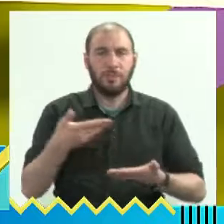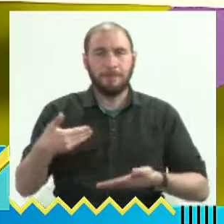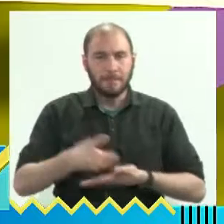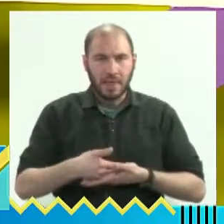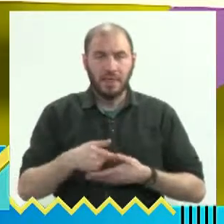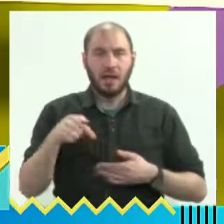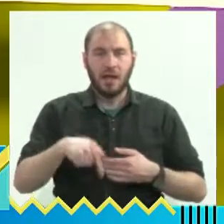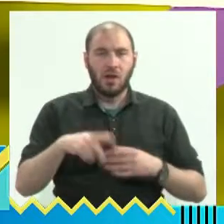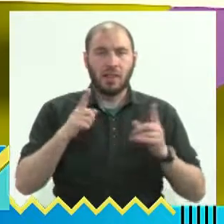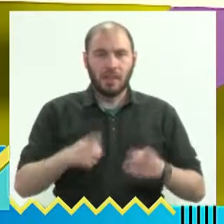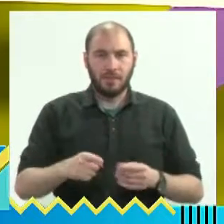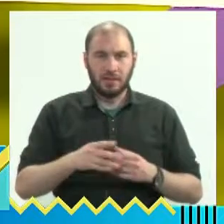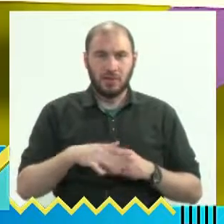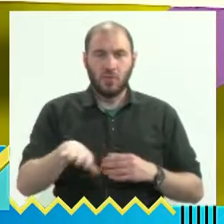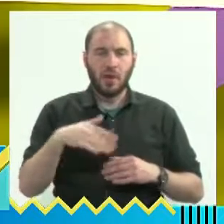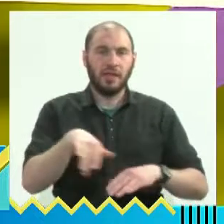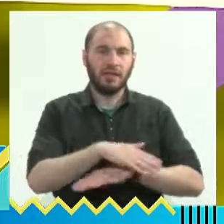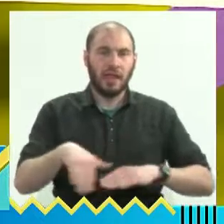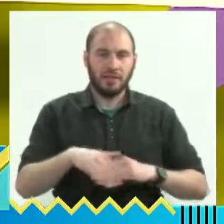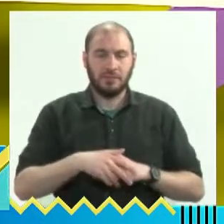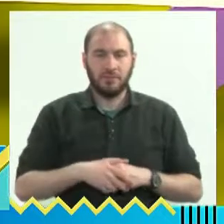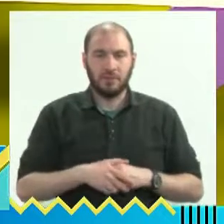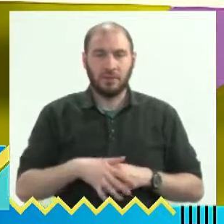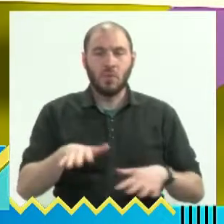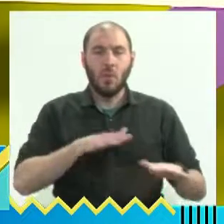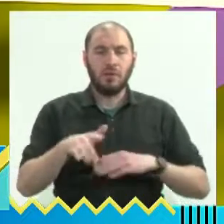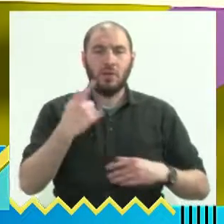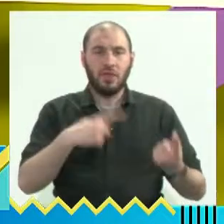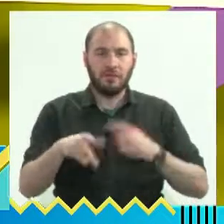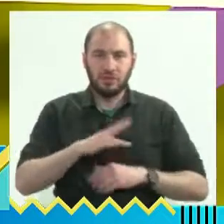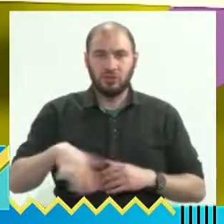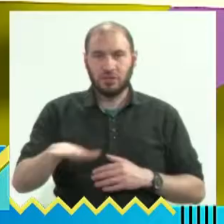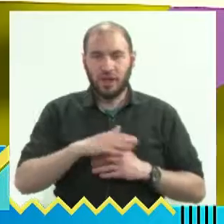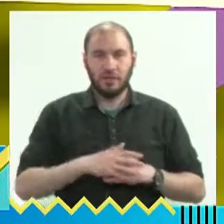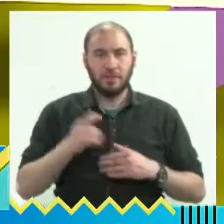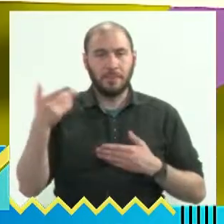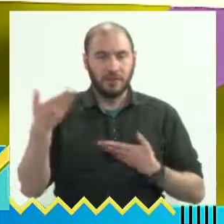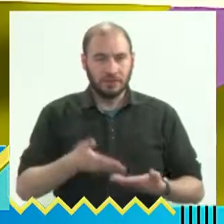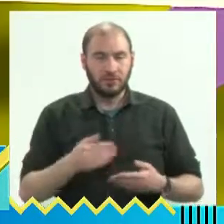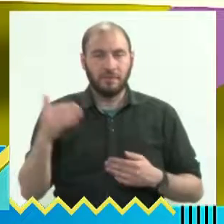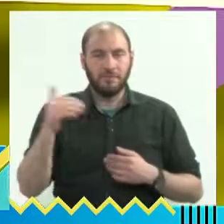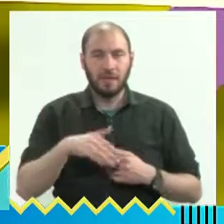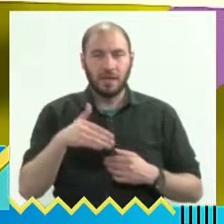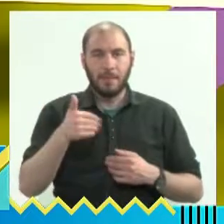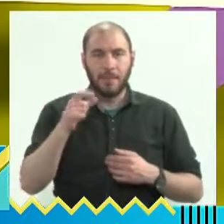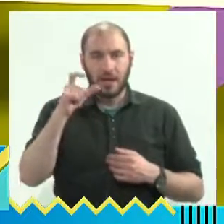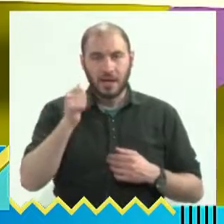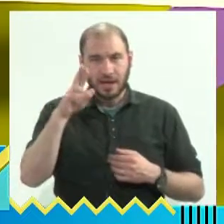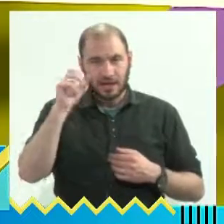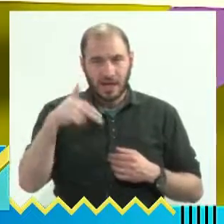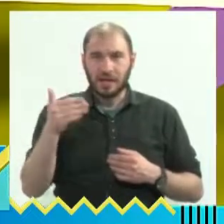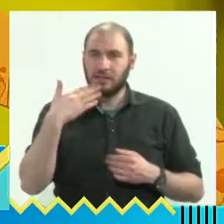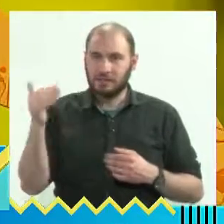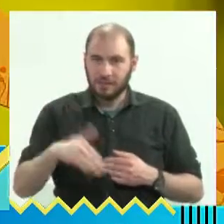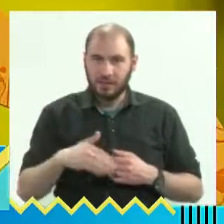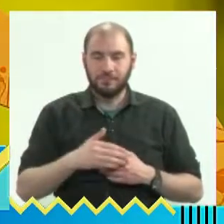que se están pidiendo también desde las calles, de los distintos movimientos sociales. Les voy a presentar, está con nosotros Macarena Escudero.